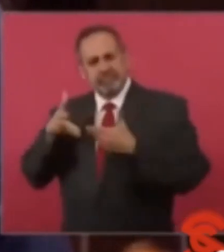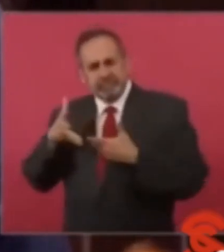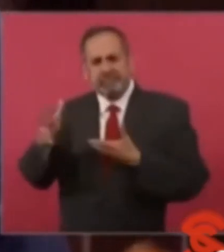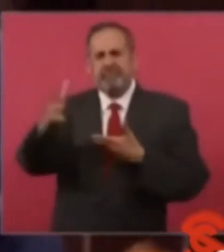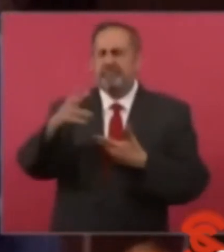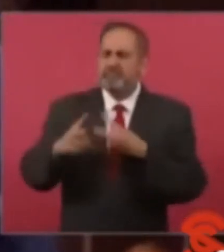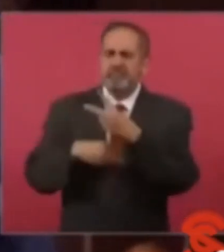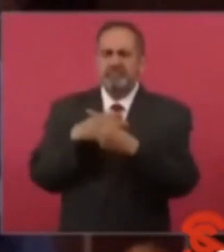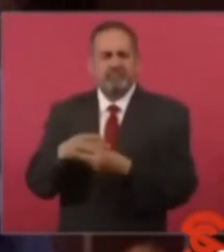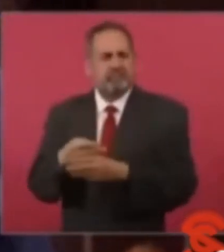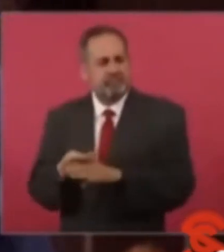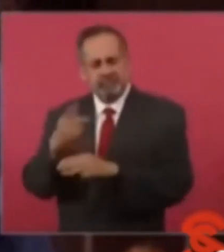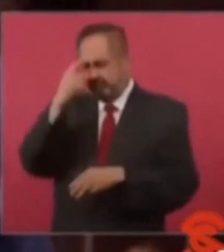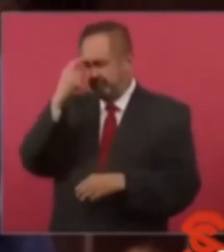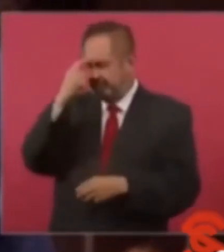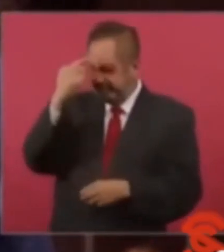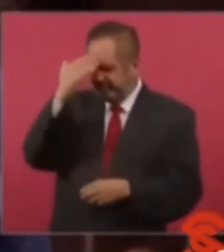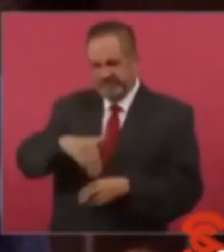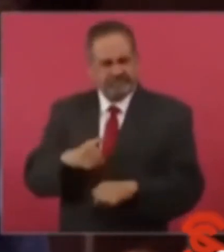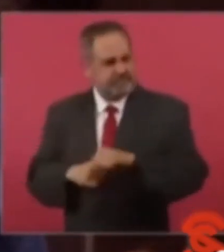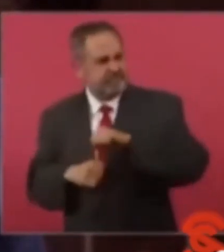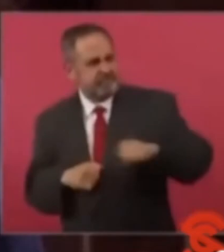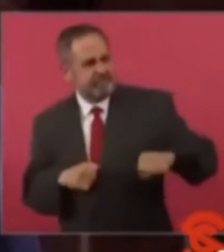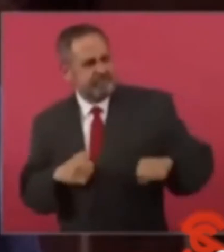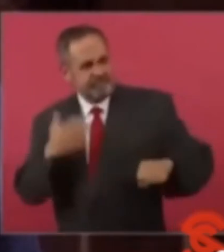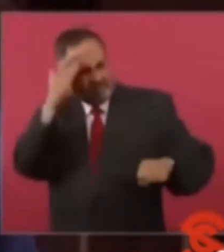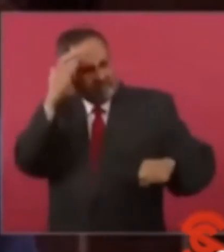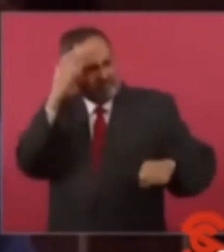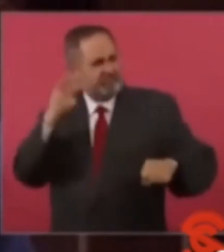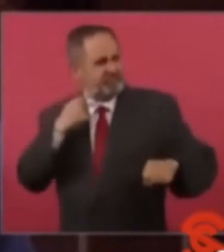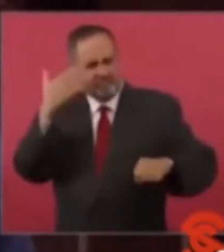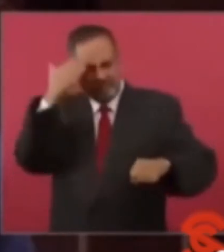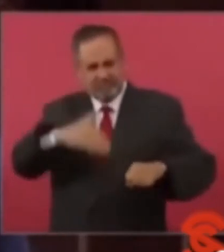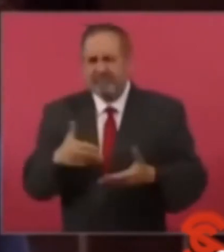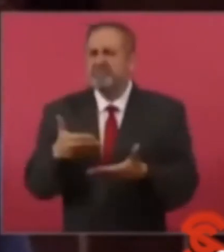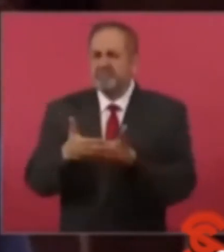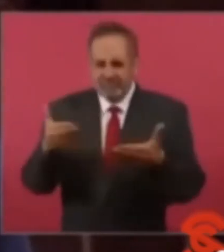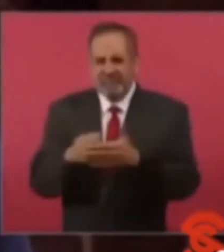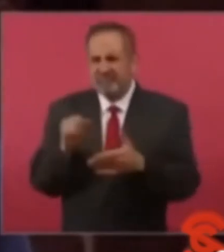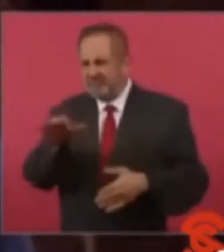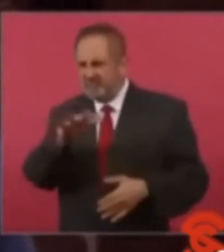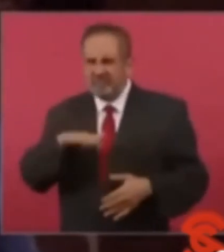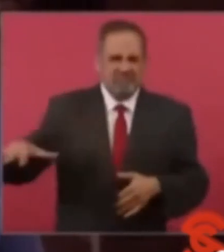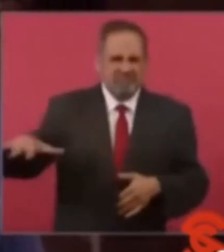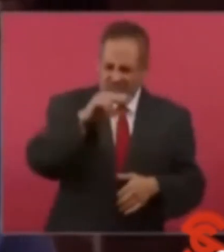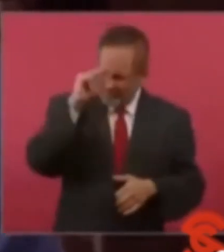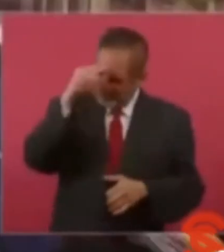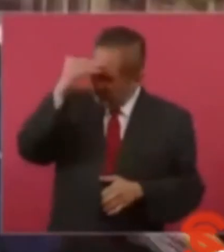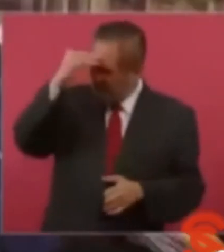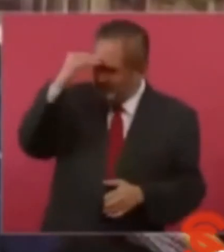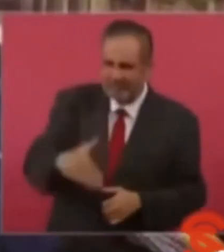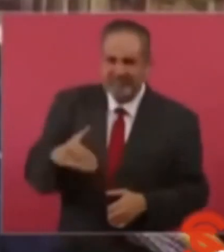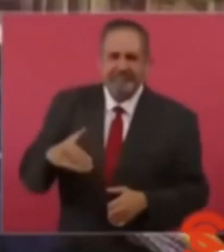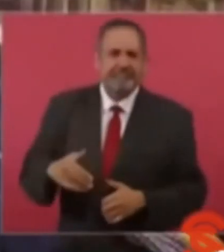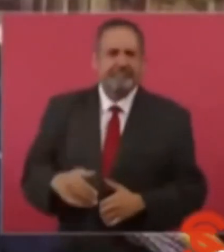y están muy conscientes y politizados. Así es ahora el pueblo de México.